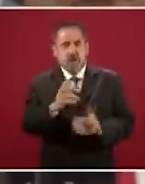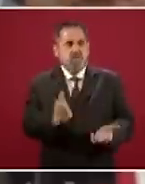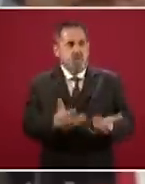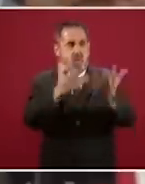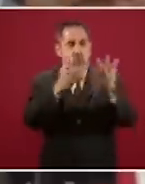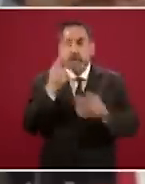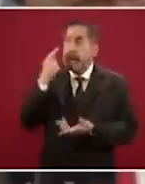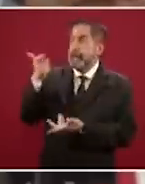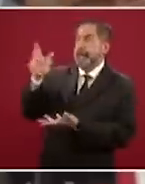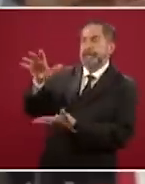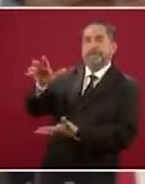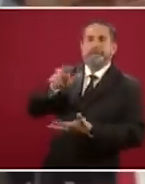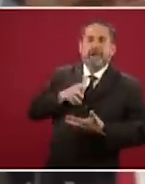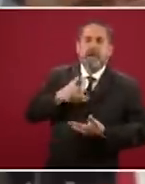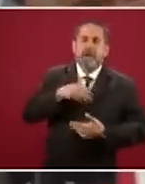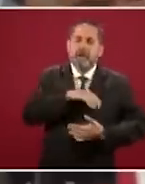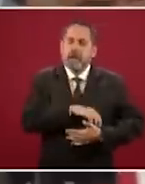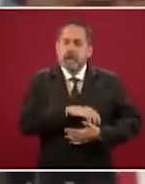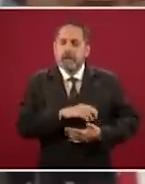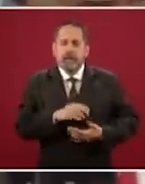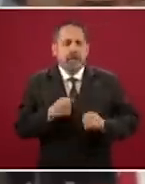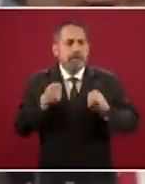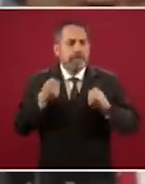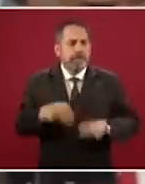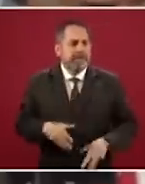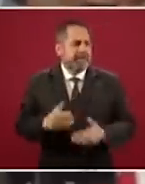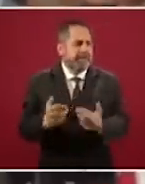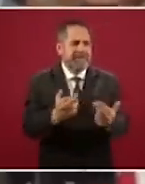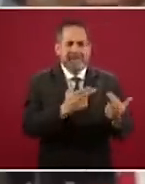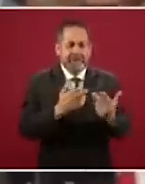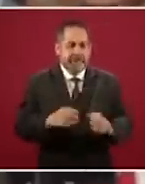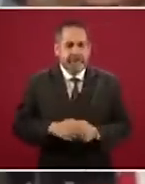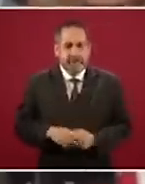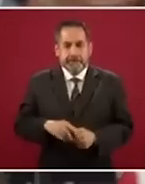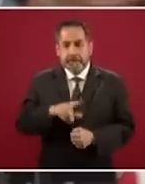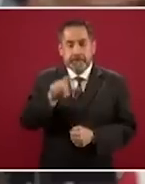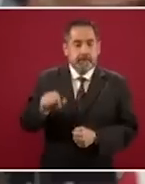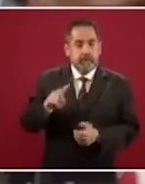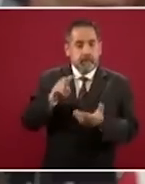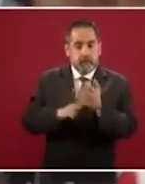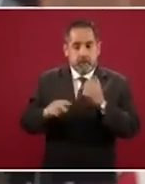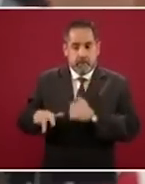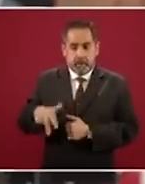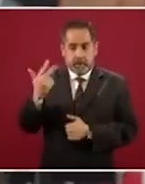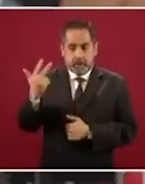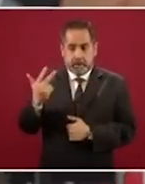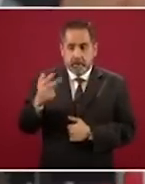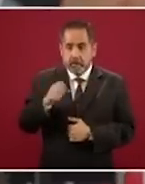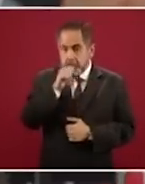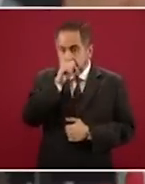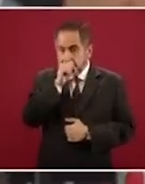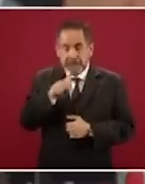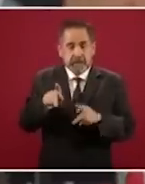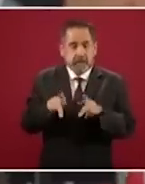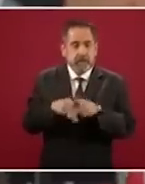del Fondim, dejando una gran cantidad de daños. En 2013 se publica en el diario oficial